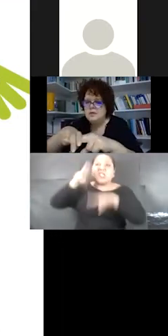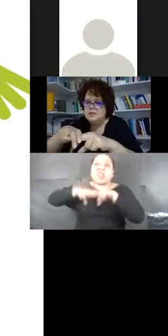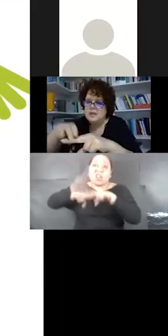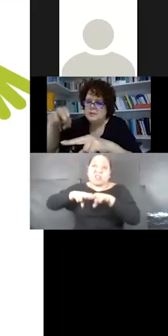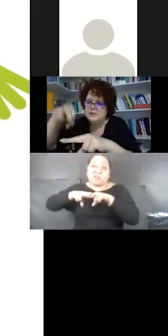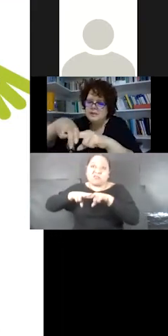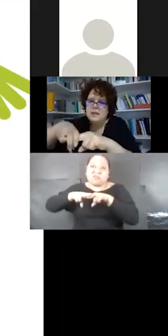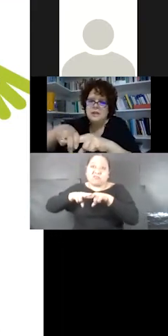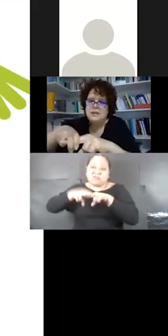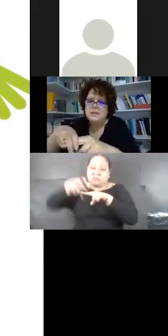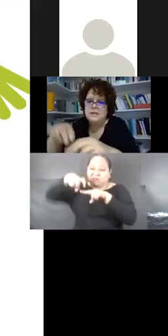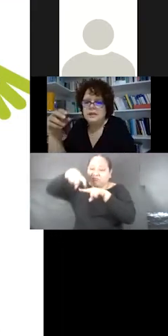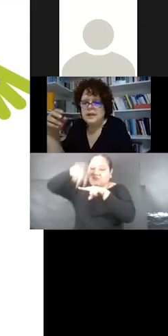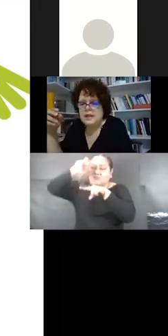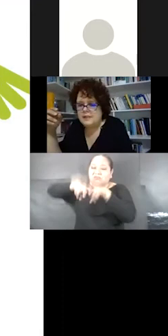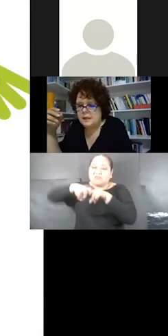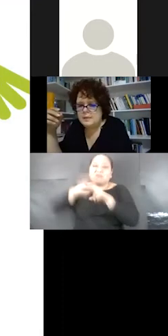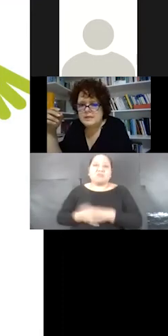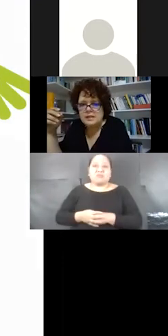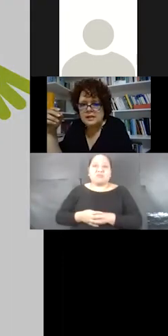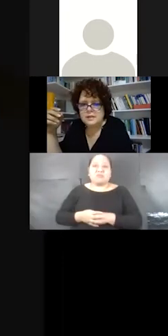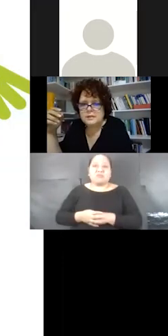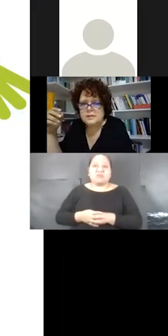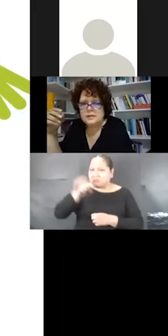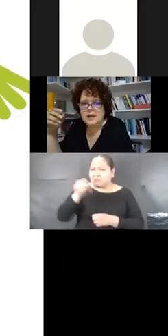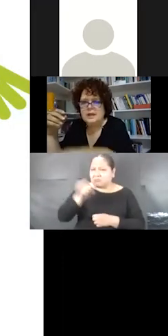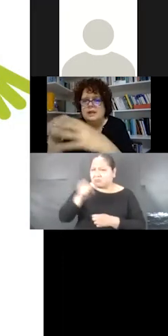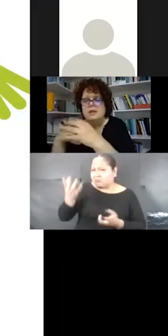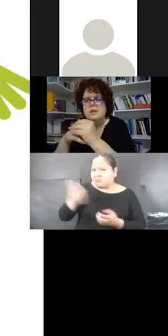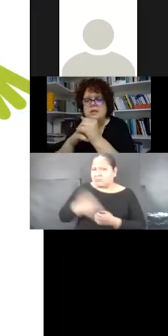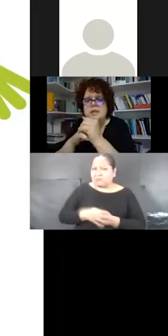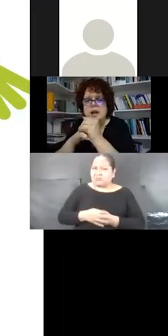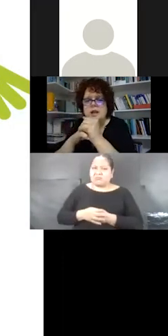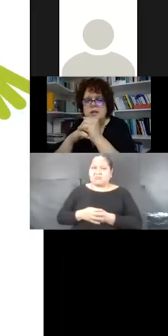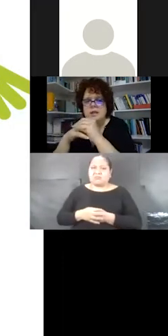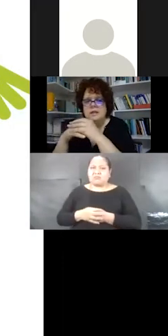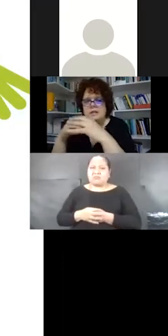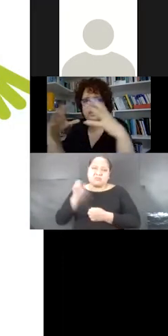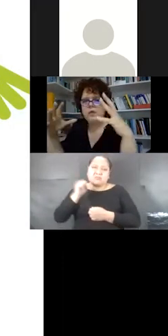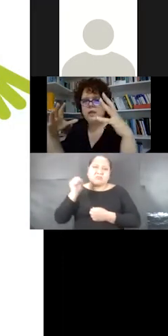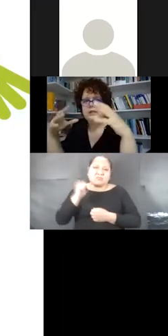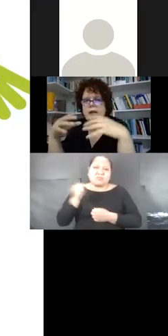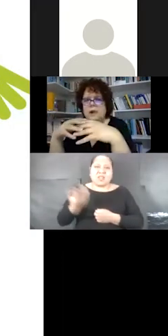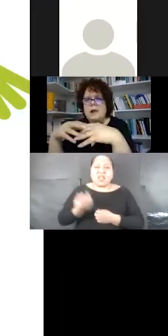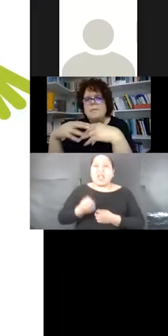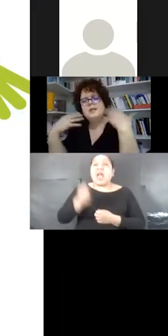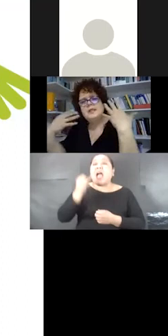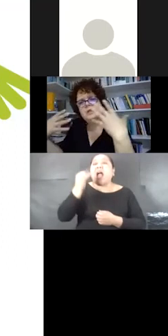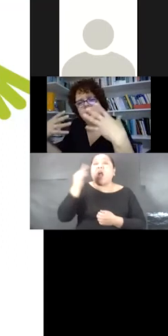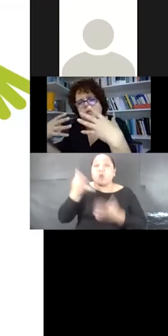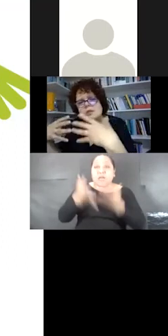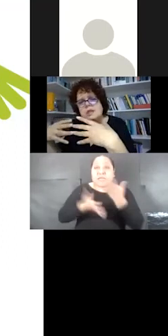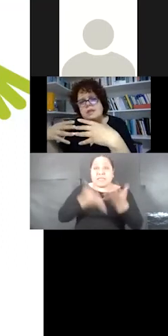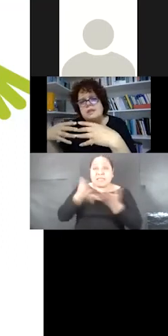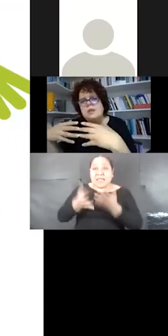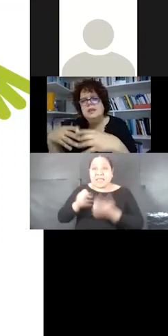Como que están las patitas sentadas, ¿no? Efectivamente sí hay, ¿no? Sí hay señas icónicas, pero estas a su